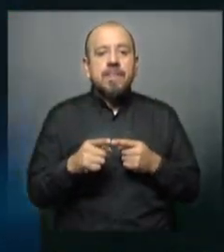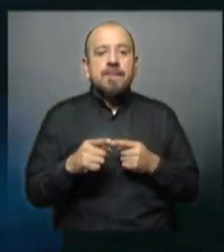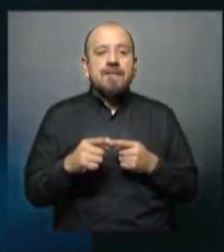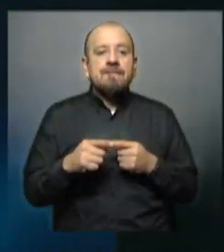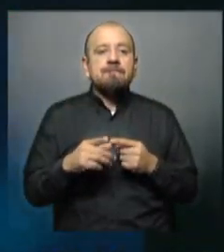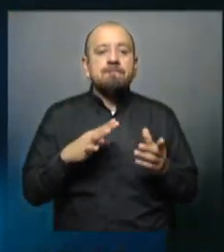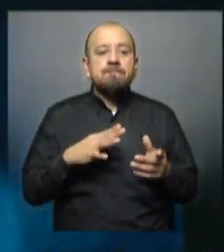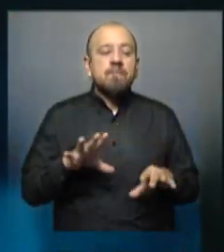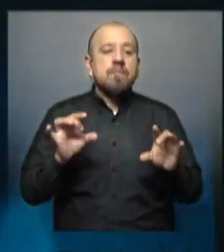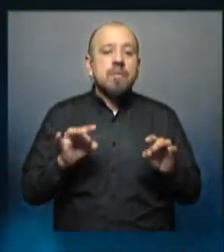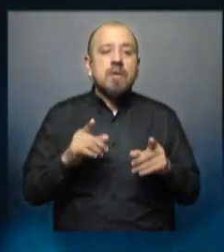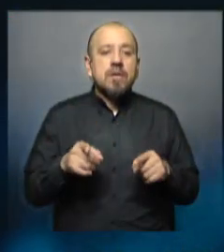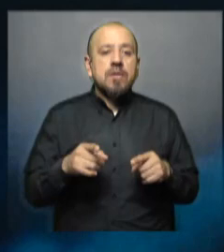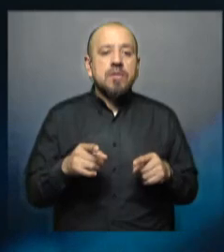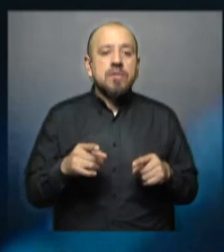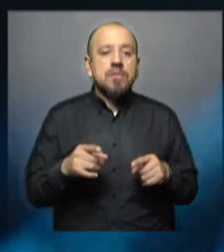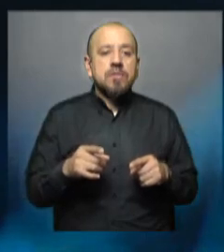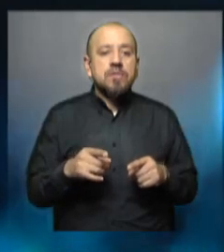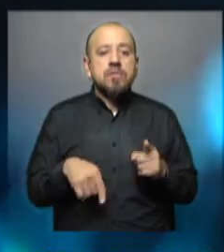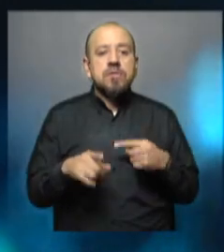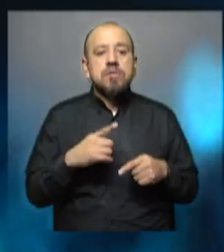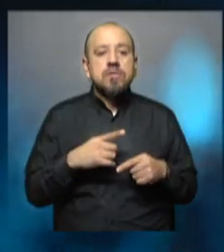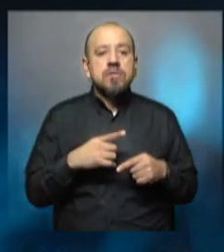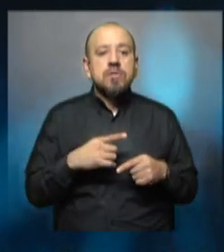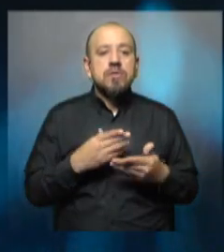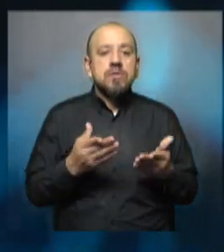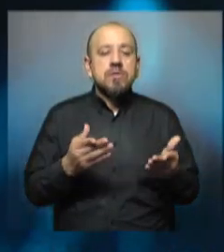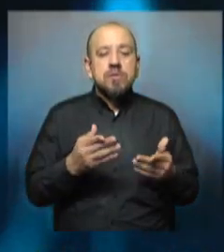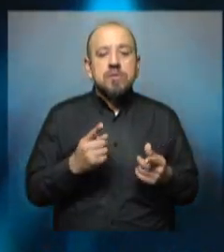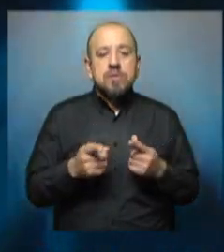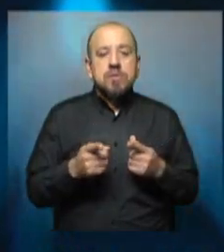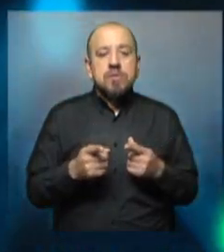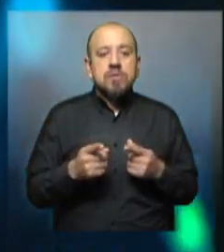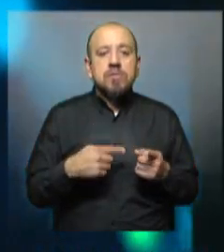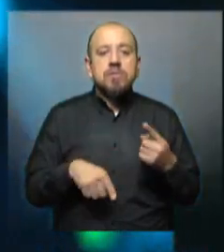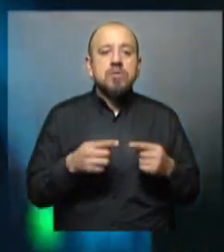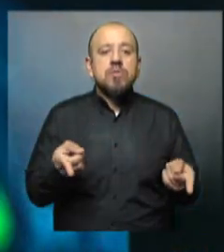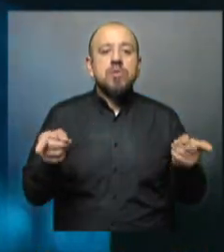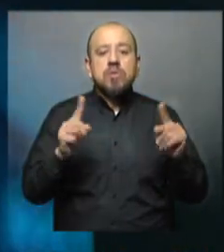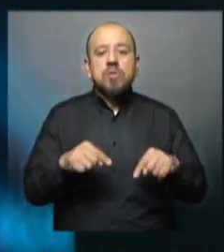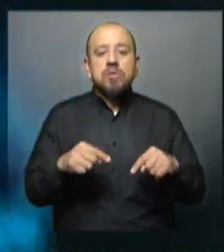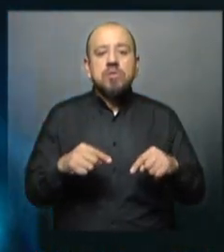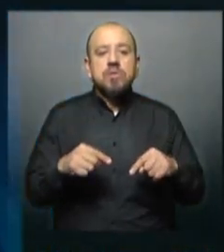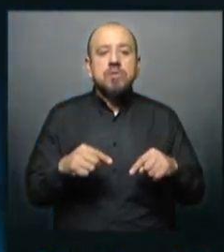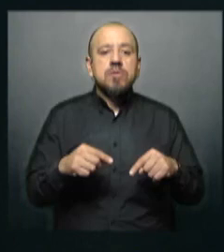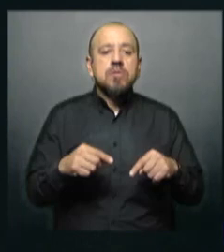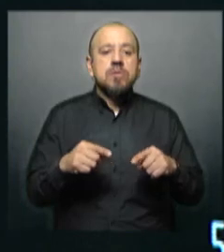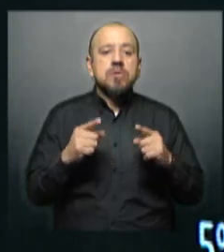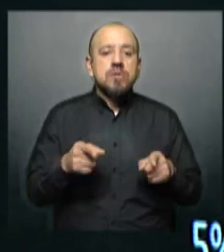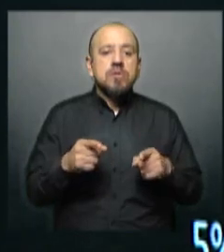desigualdades que naturalmente influyen una sobre la otra y se interceptan Sí pero básicamente volviendo para cerrar No más